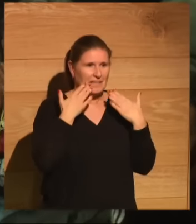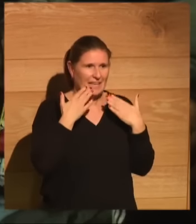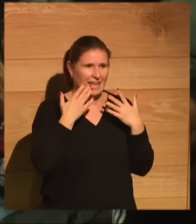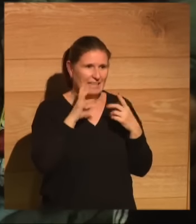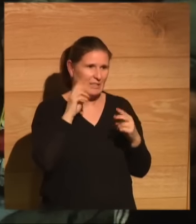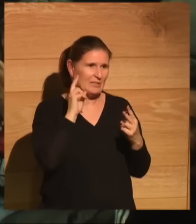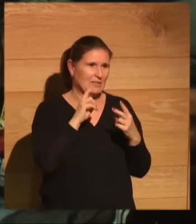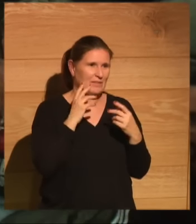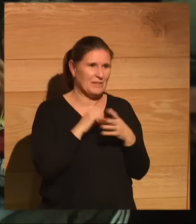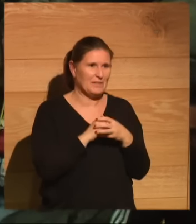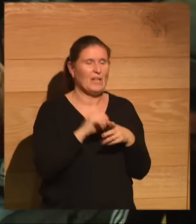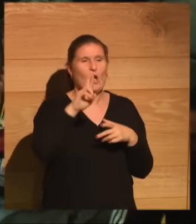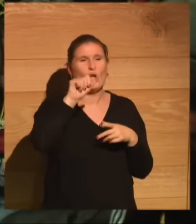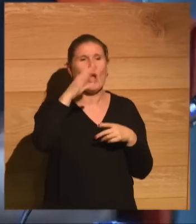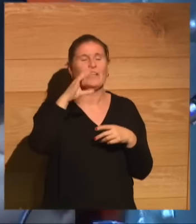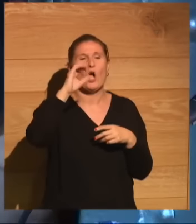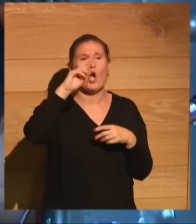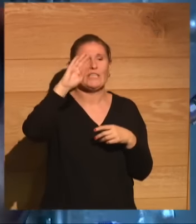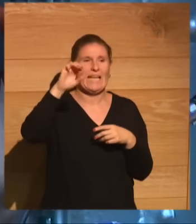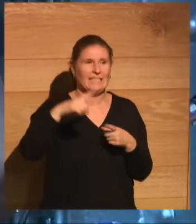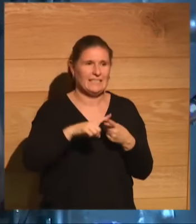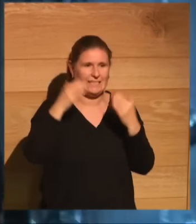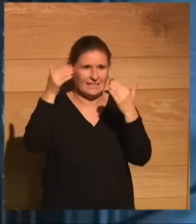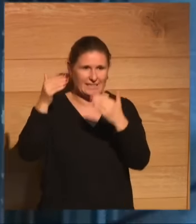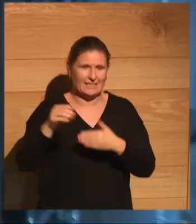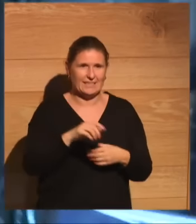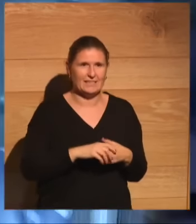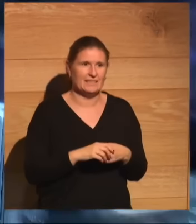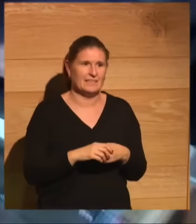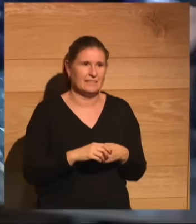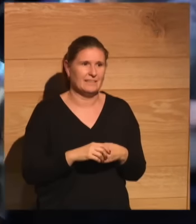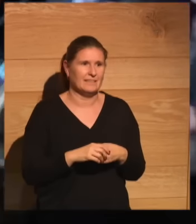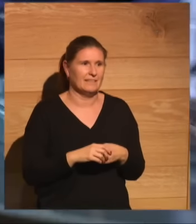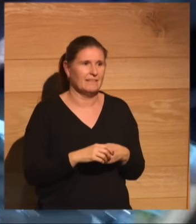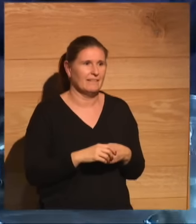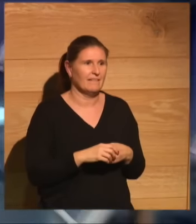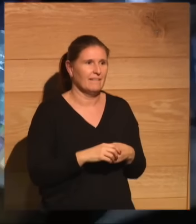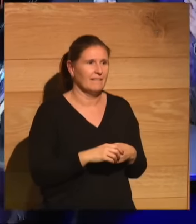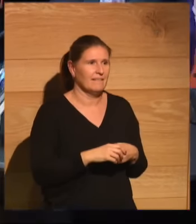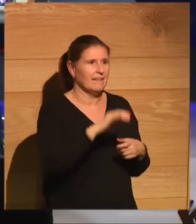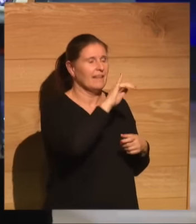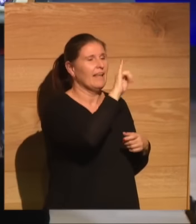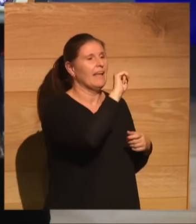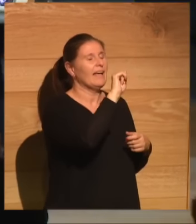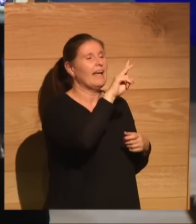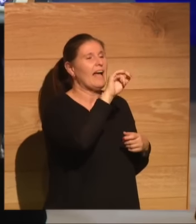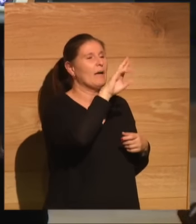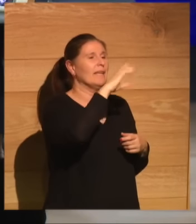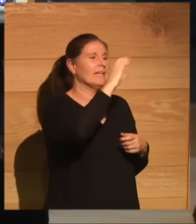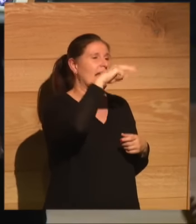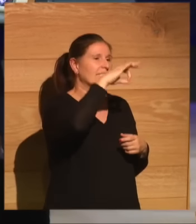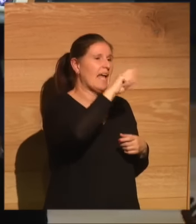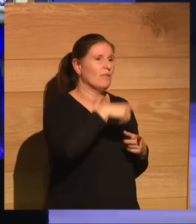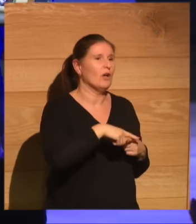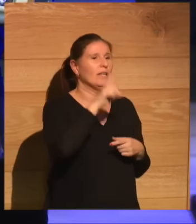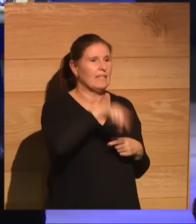Gracias a la gente que nos ha ayudado con talento de siglos. Ha estado con nosotros Rodrigo Cortés. ¡Bravo! Ha estado Javier Cansado.